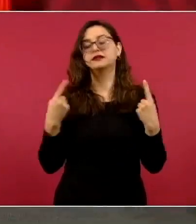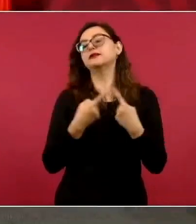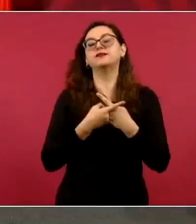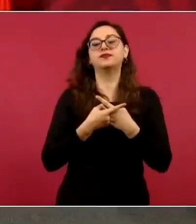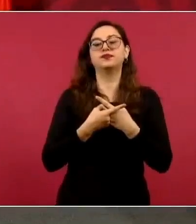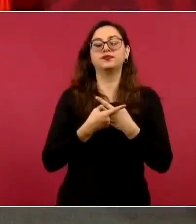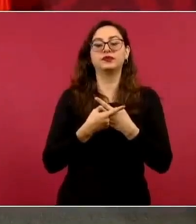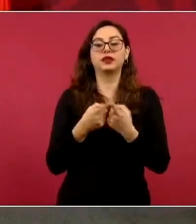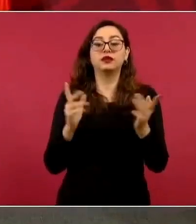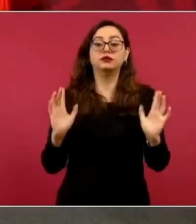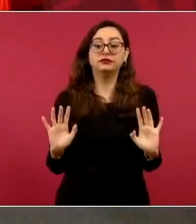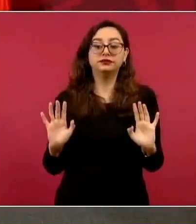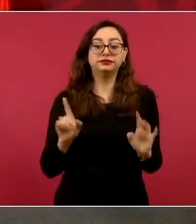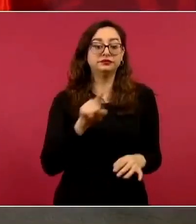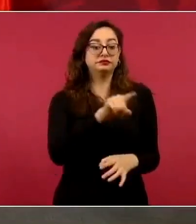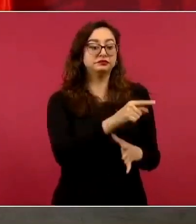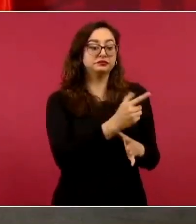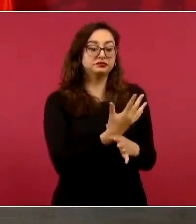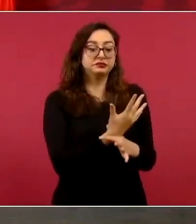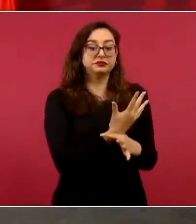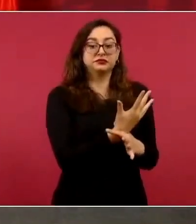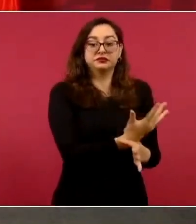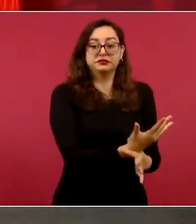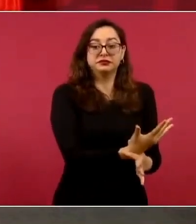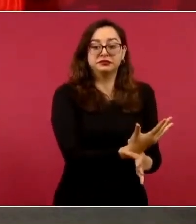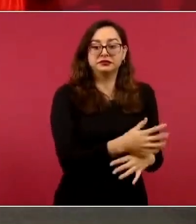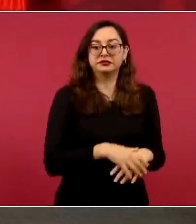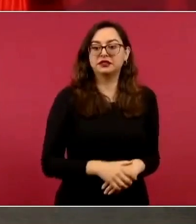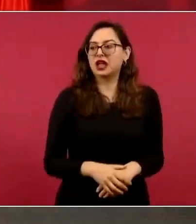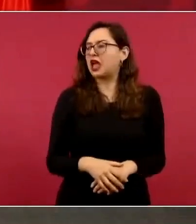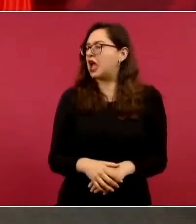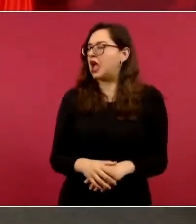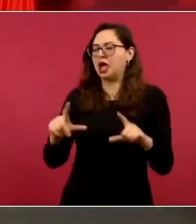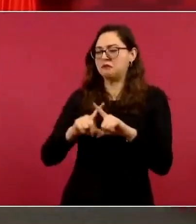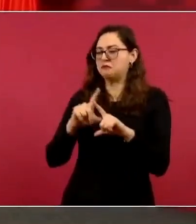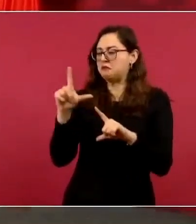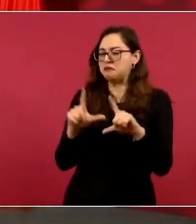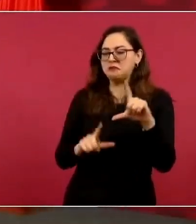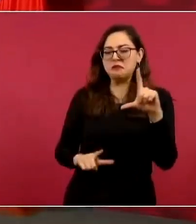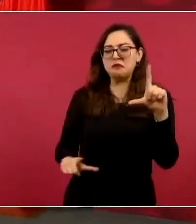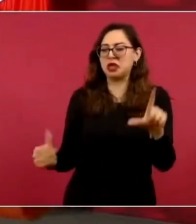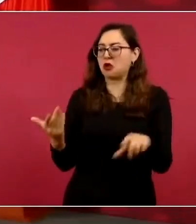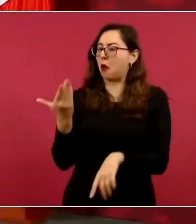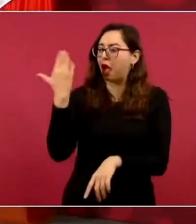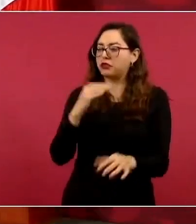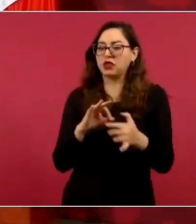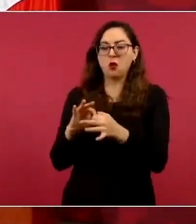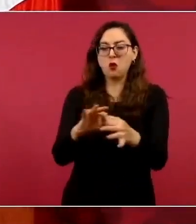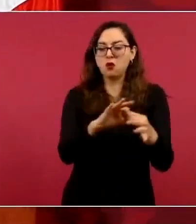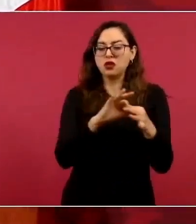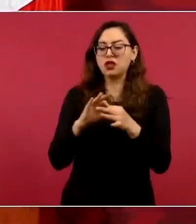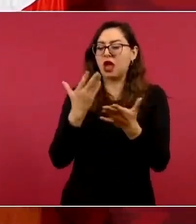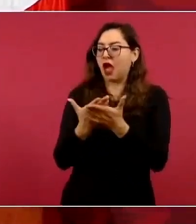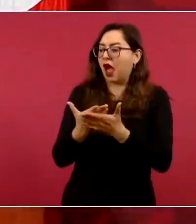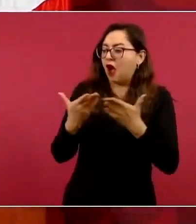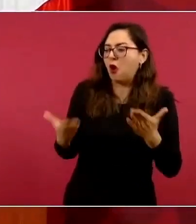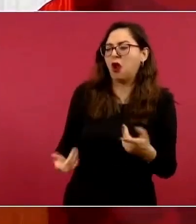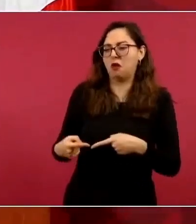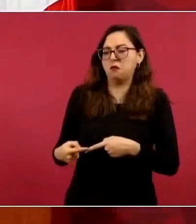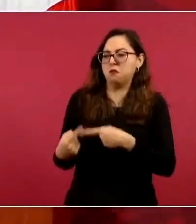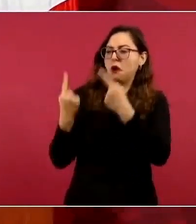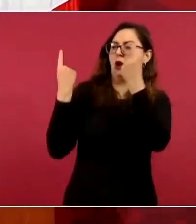Ellos dicen que polarizamos. No, no, politizamos.